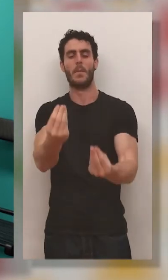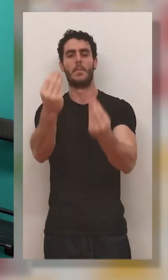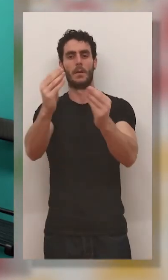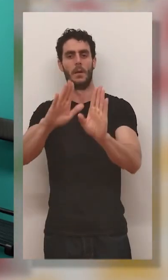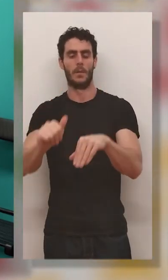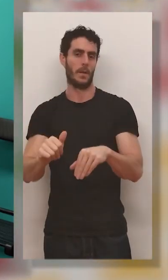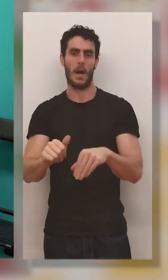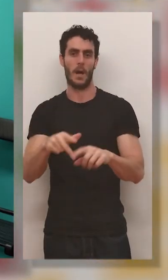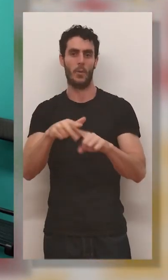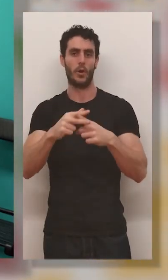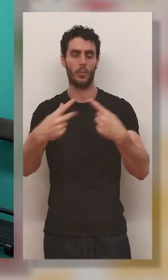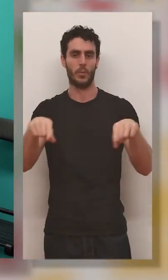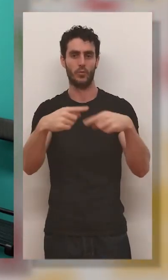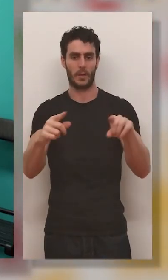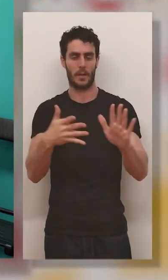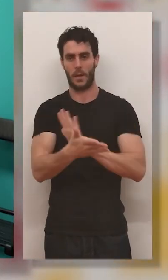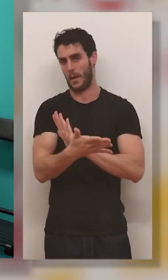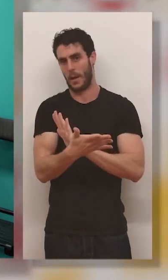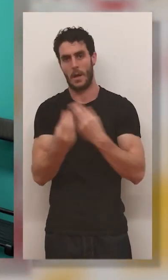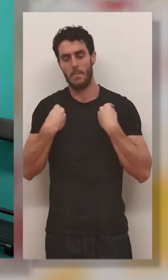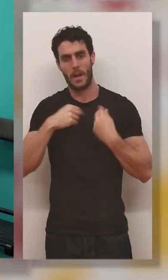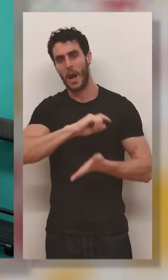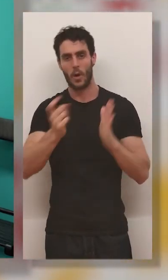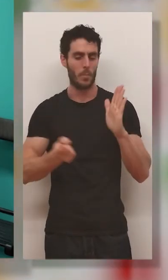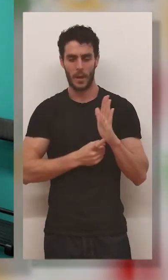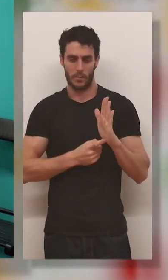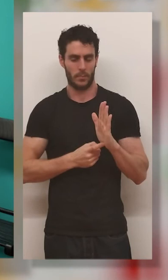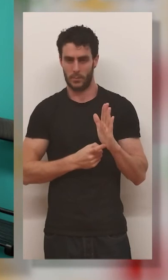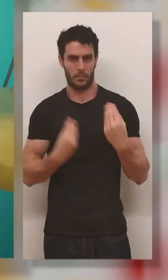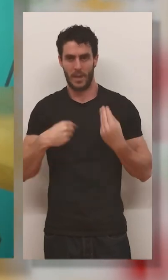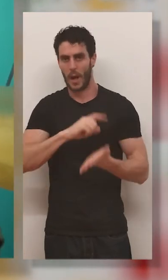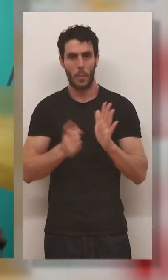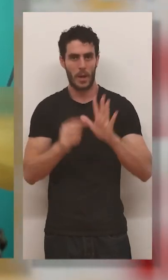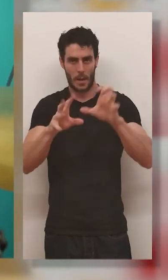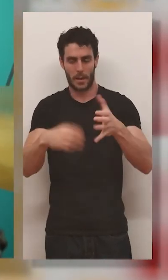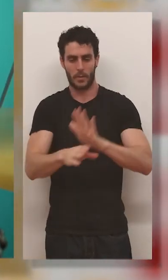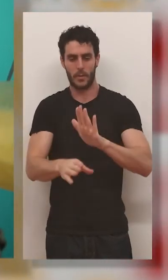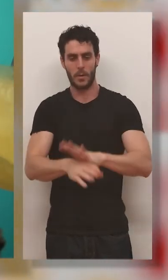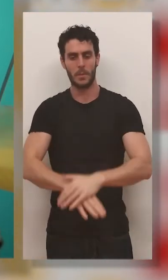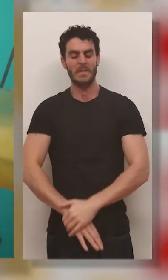un instrumento es una carrera de toda la vida. Si lo quieres dominar, es una carrera de toda la vida.